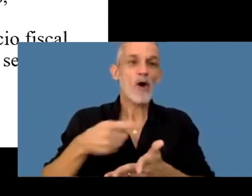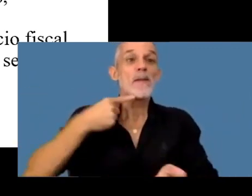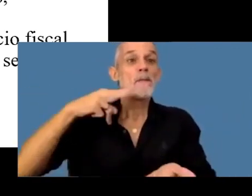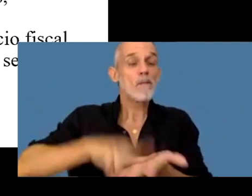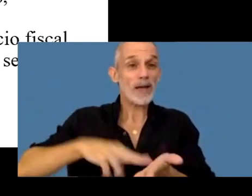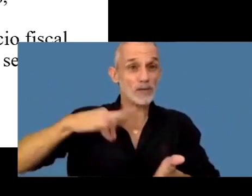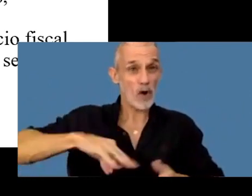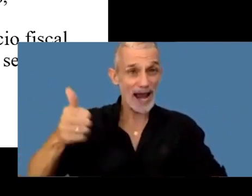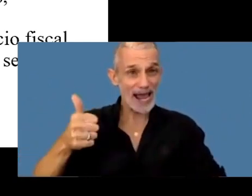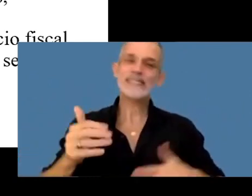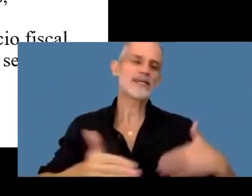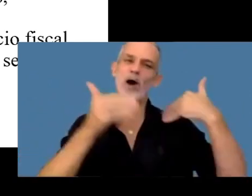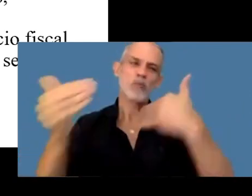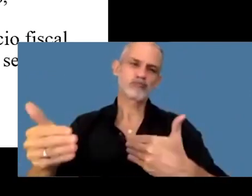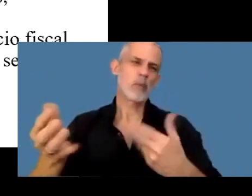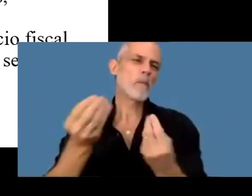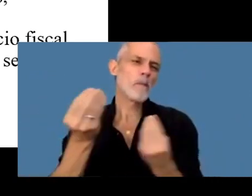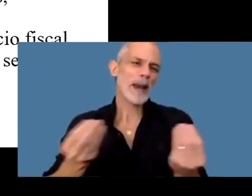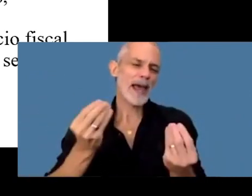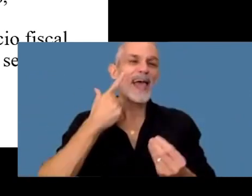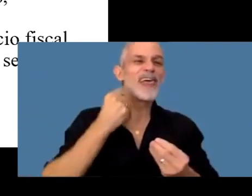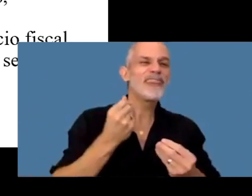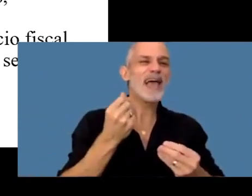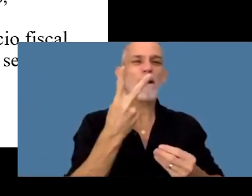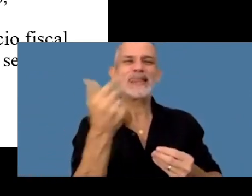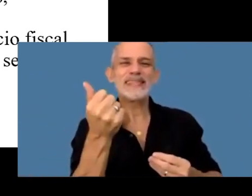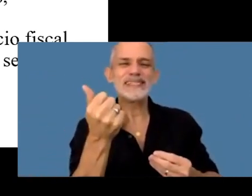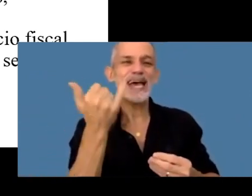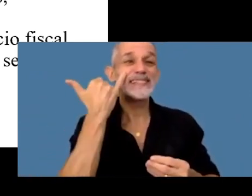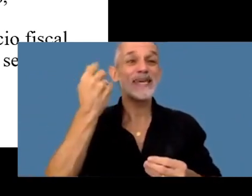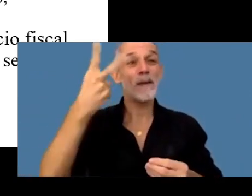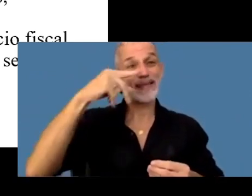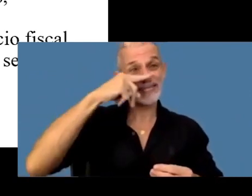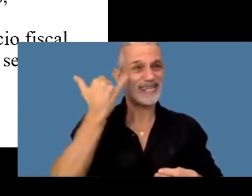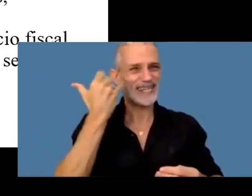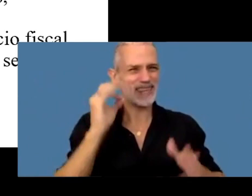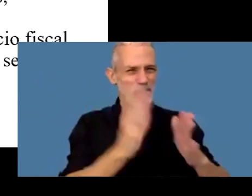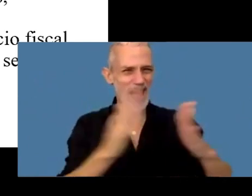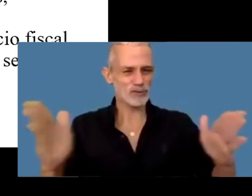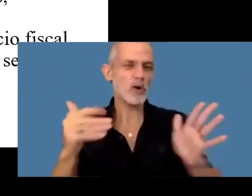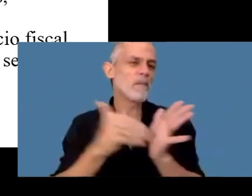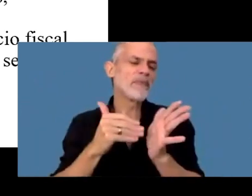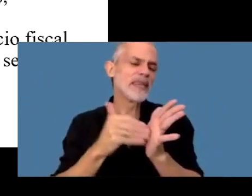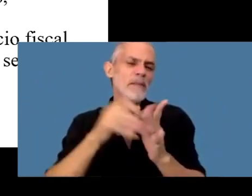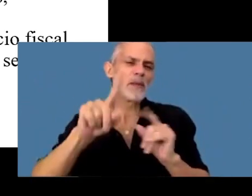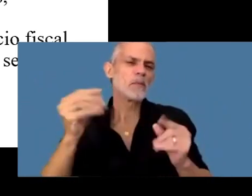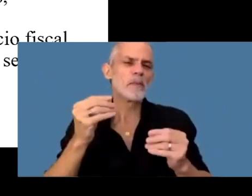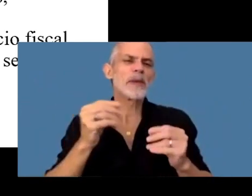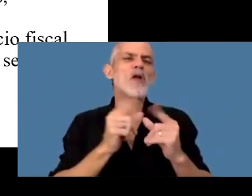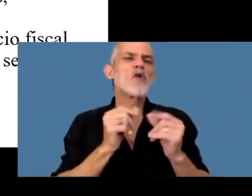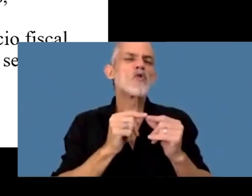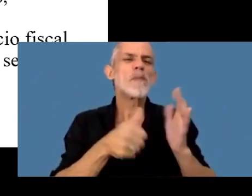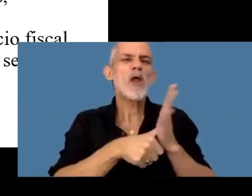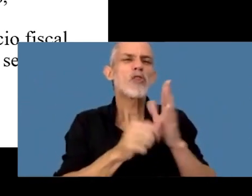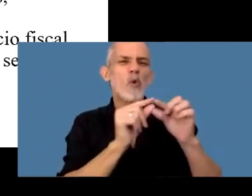ganancias para los días 26 y 27 de mayo, dependiendo del dígito verificador.